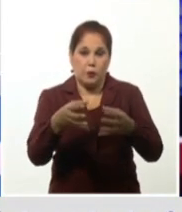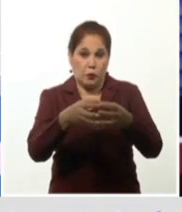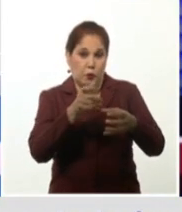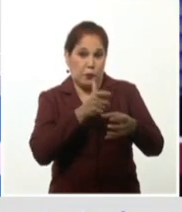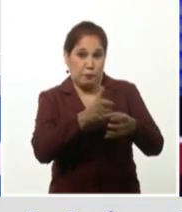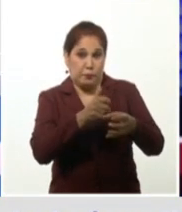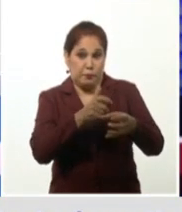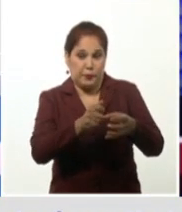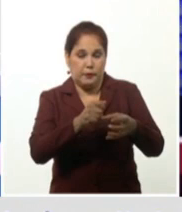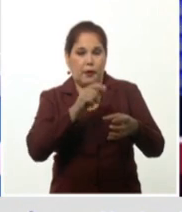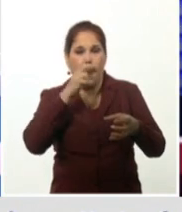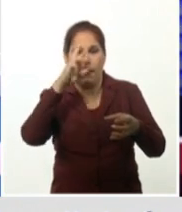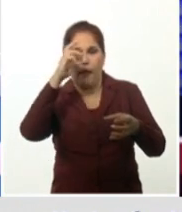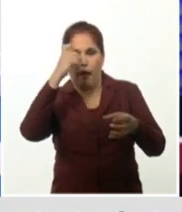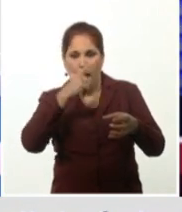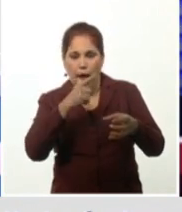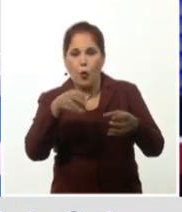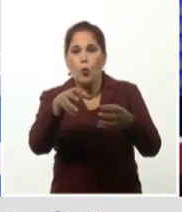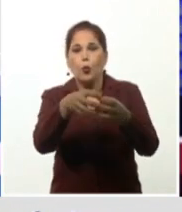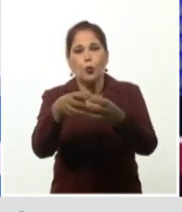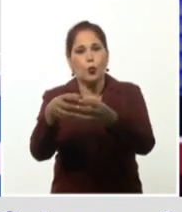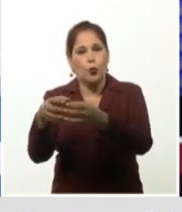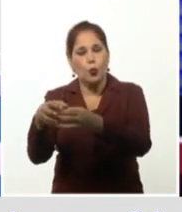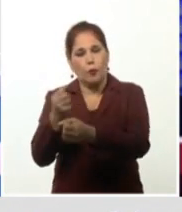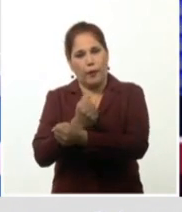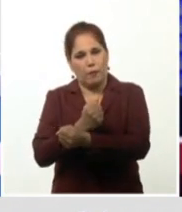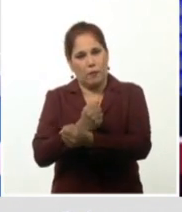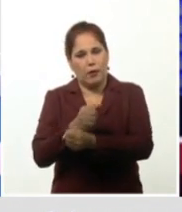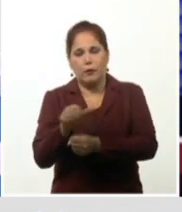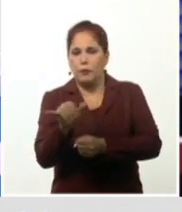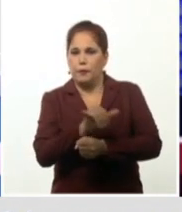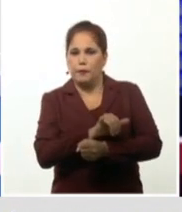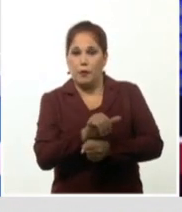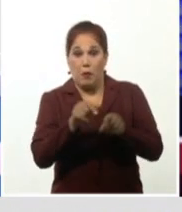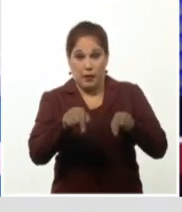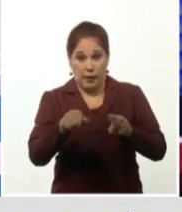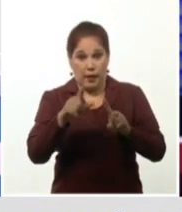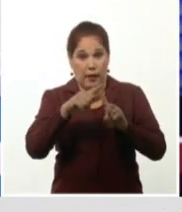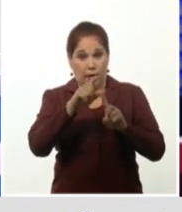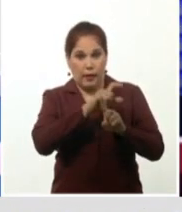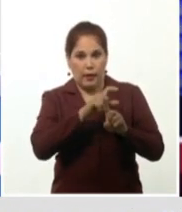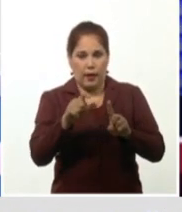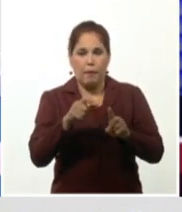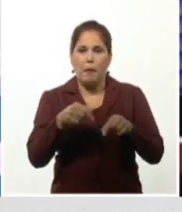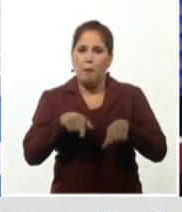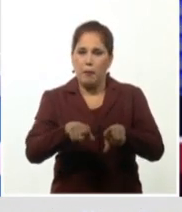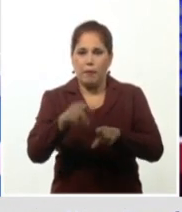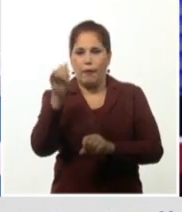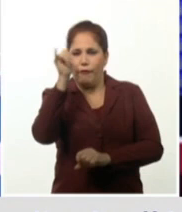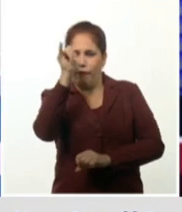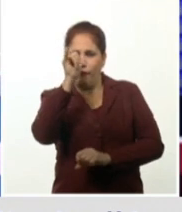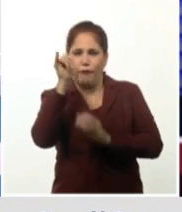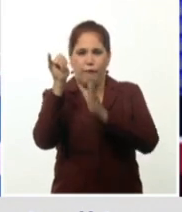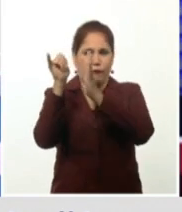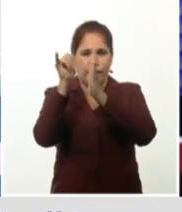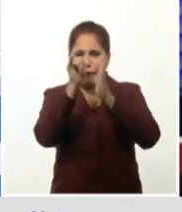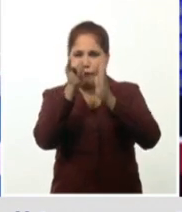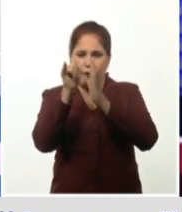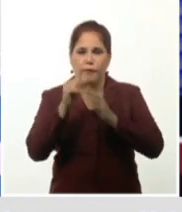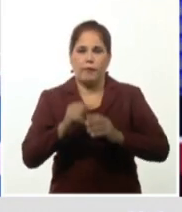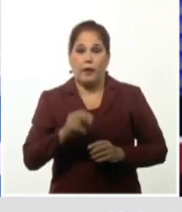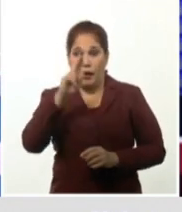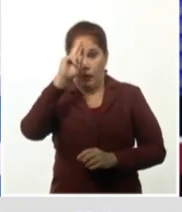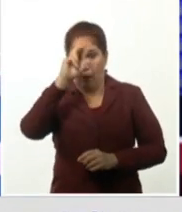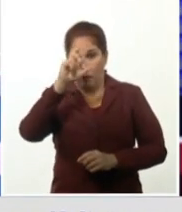sanitaria en grupos y territorios de riesgo. Y justamente sobre este tema es el siguiente reporte, y es que el Hospital